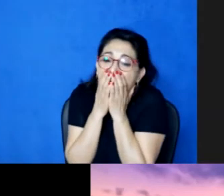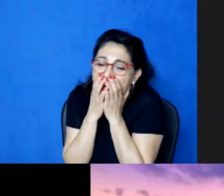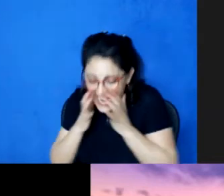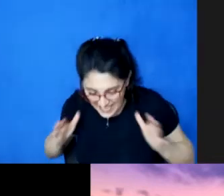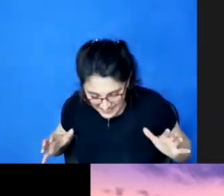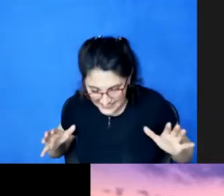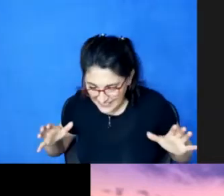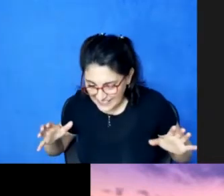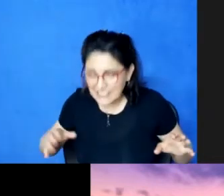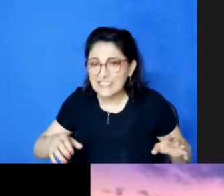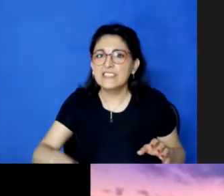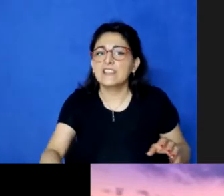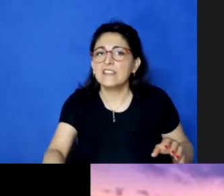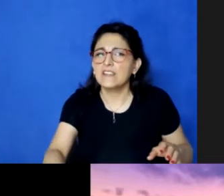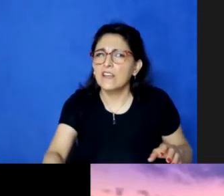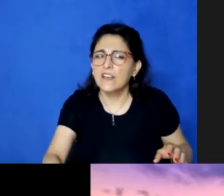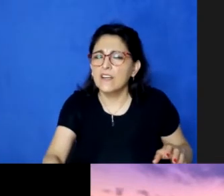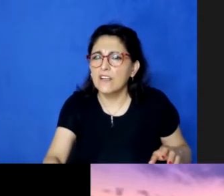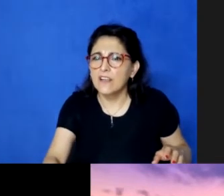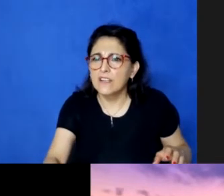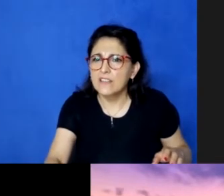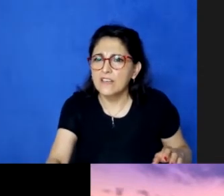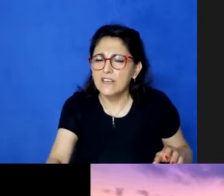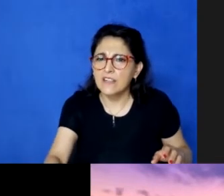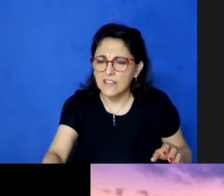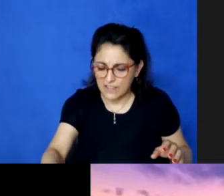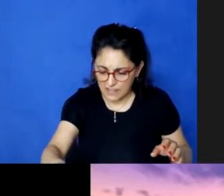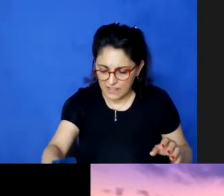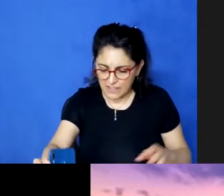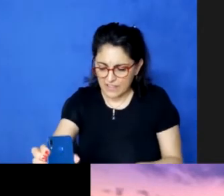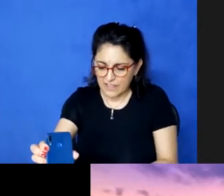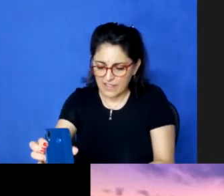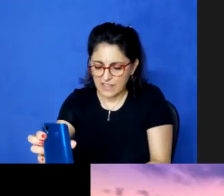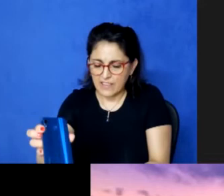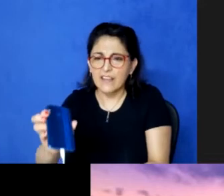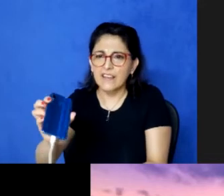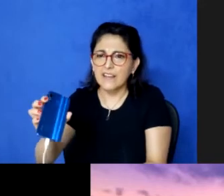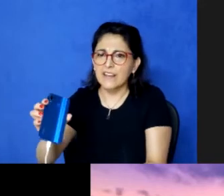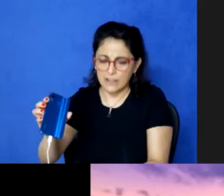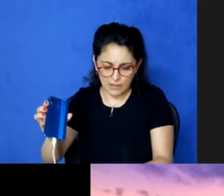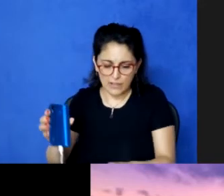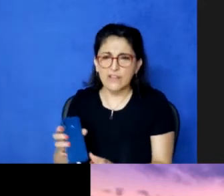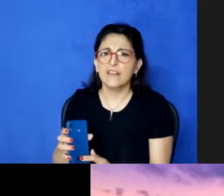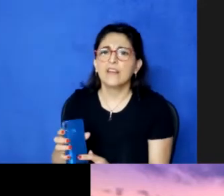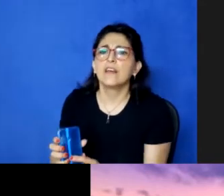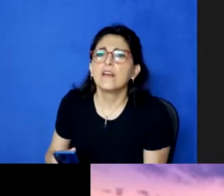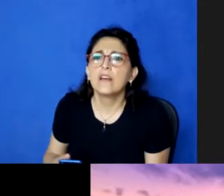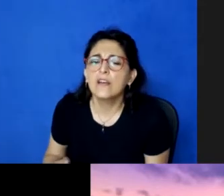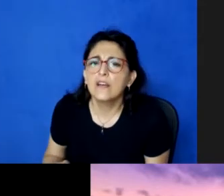Viene congelada dentro de su caja. ¿Ves? La pone en el horno y te come